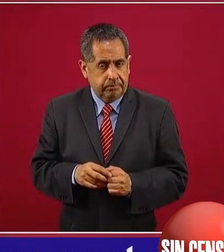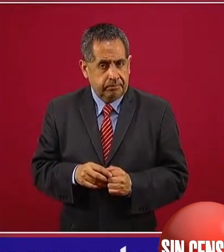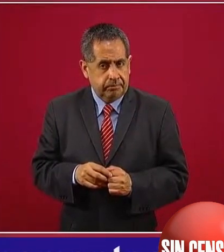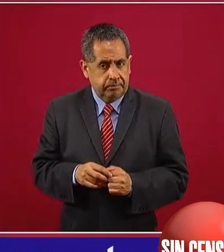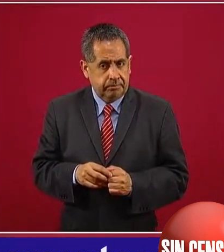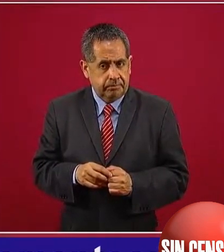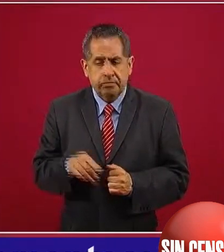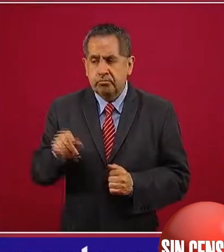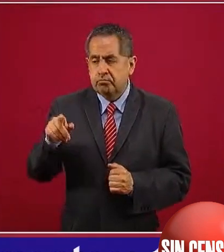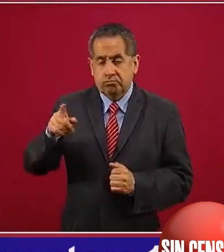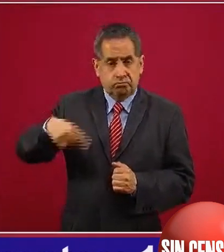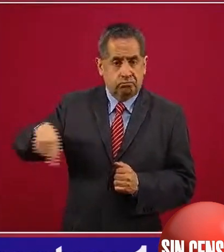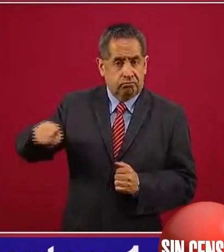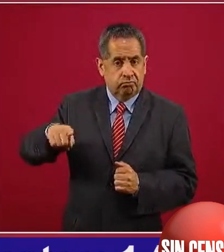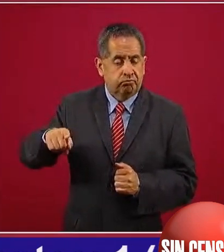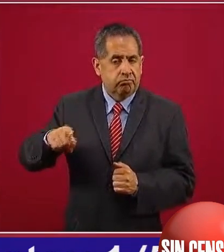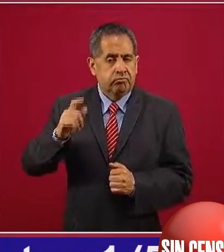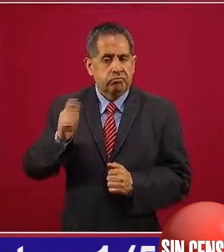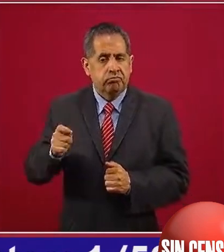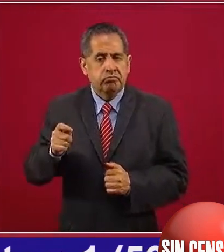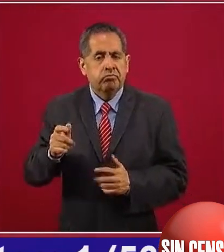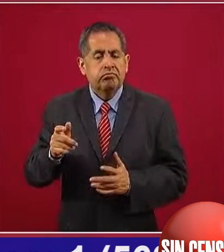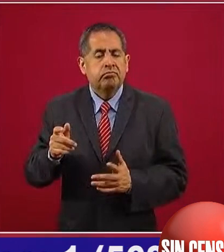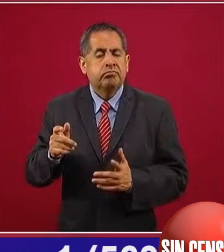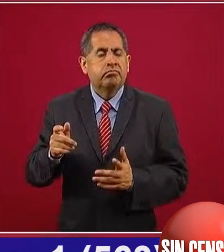internalizando y aplicando